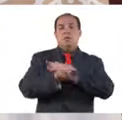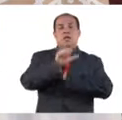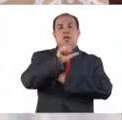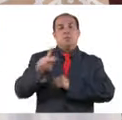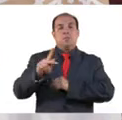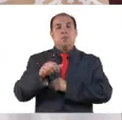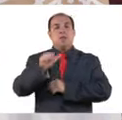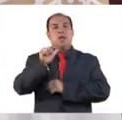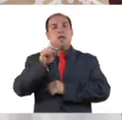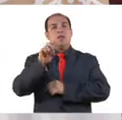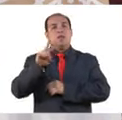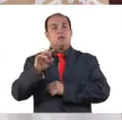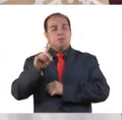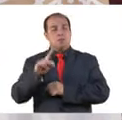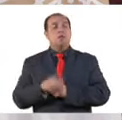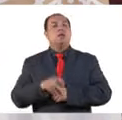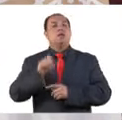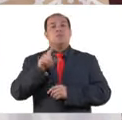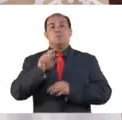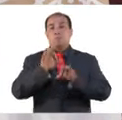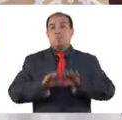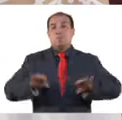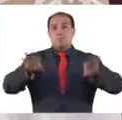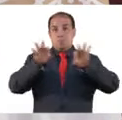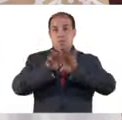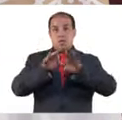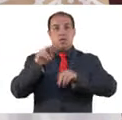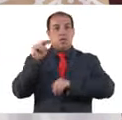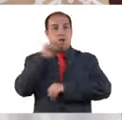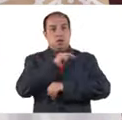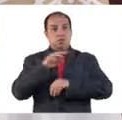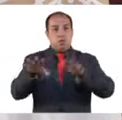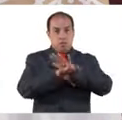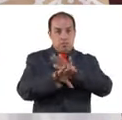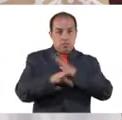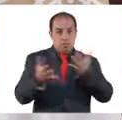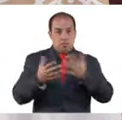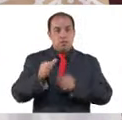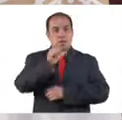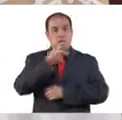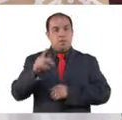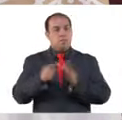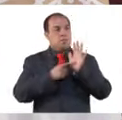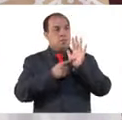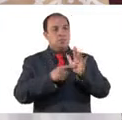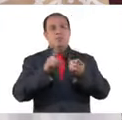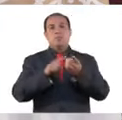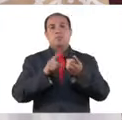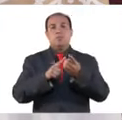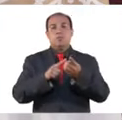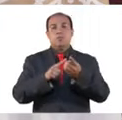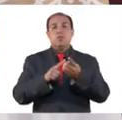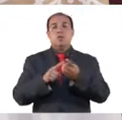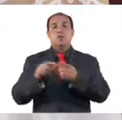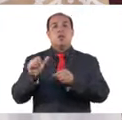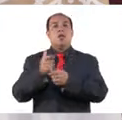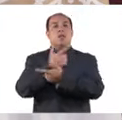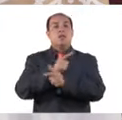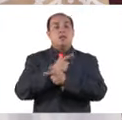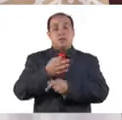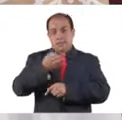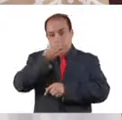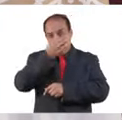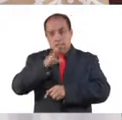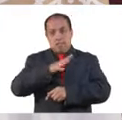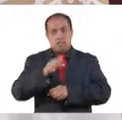la verdad es que bastante rápido hizo esas modificaciones. Si ustedes ven la aplicación, por ejemplo, ahora te puede mostrar dónde están los vehículos más cercanos. En fin, hay un conjunto de